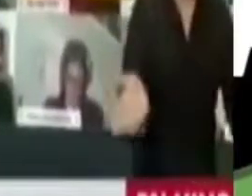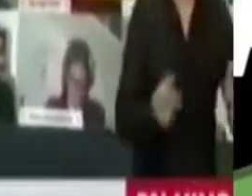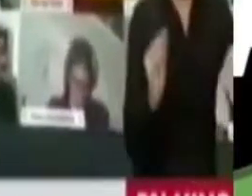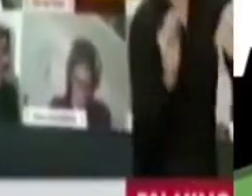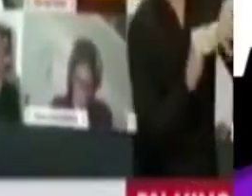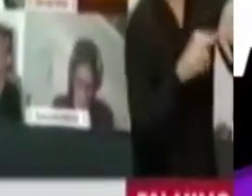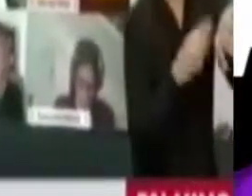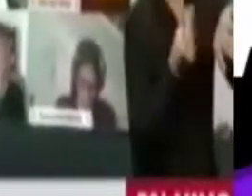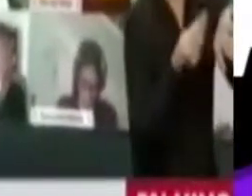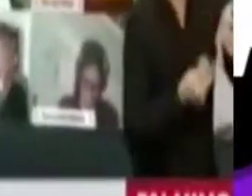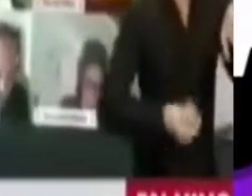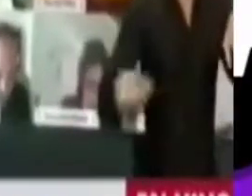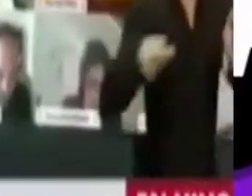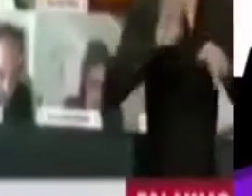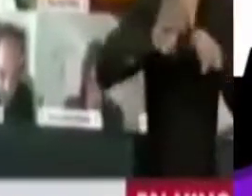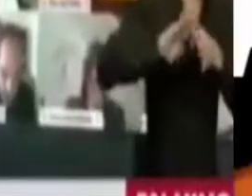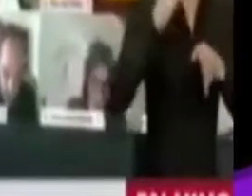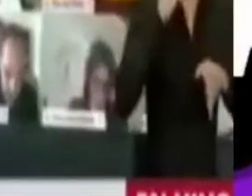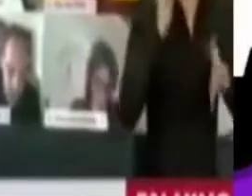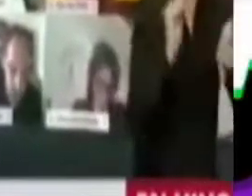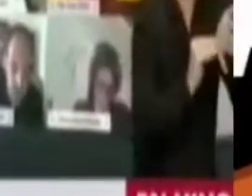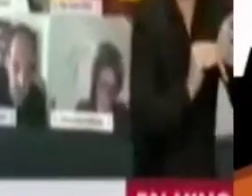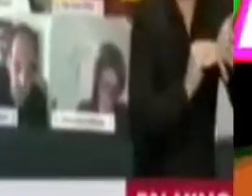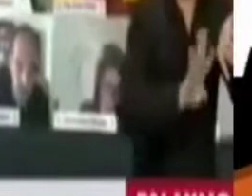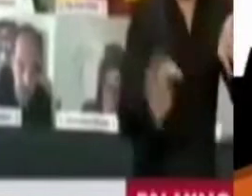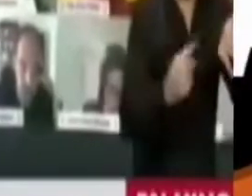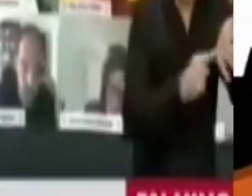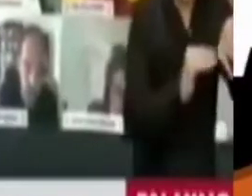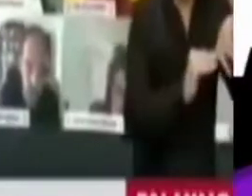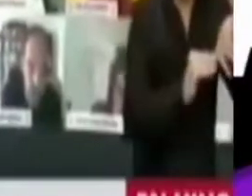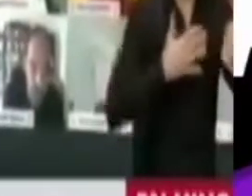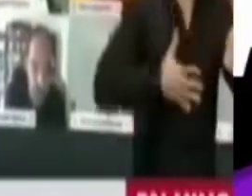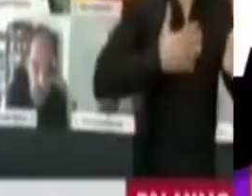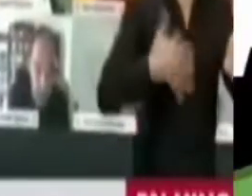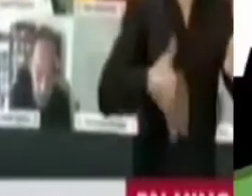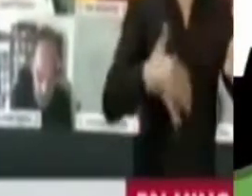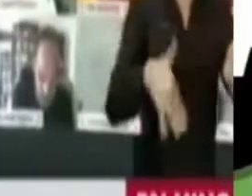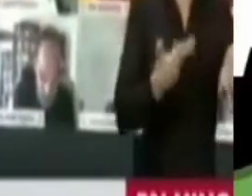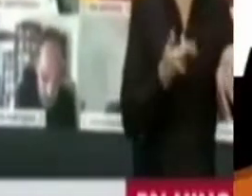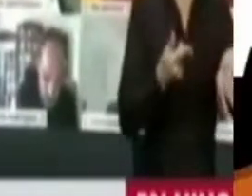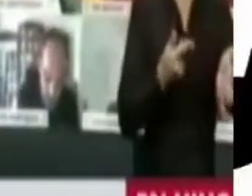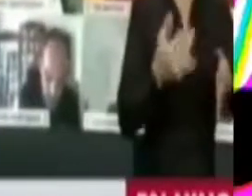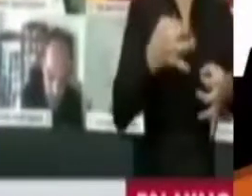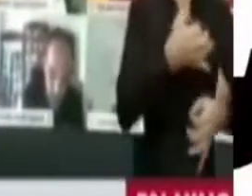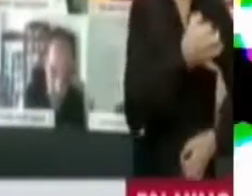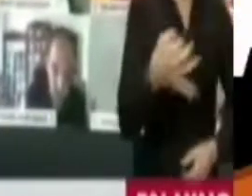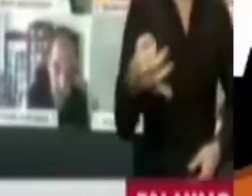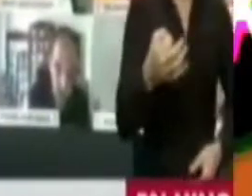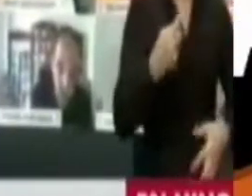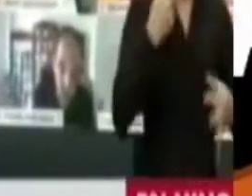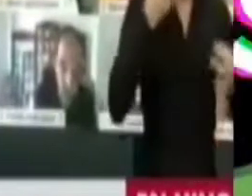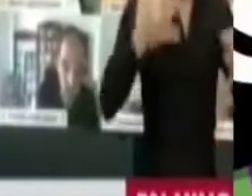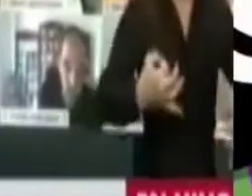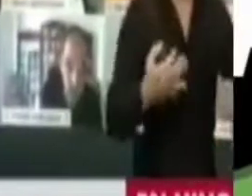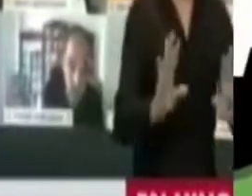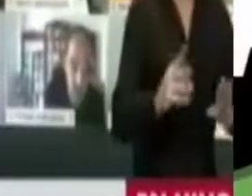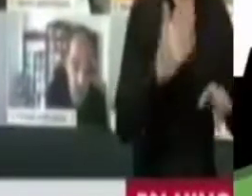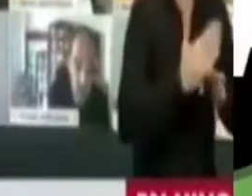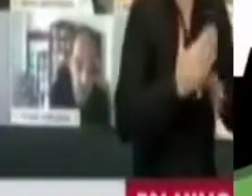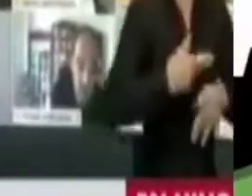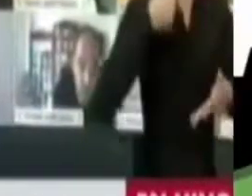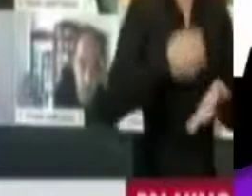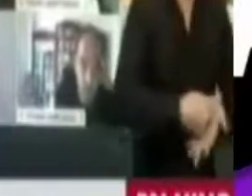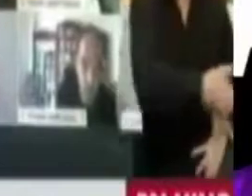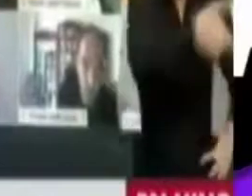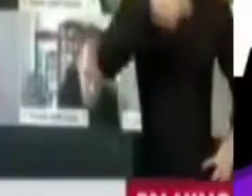bueno, pero a mí lo que me interesa es esto, es que ya lo tenemos incorporado en el... Que es lo positivo. En lo